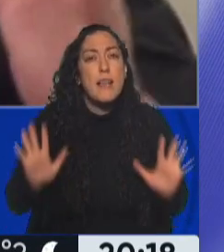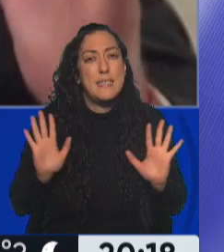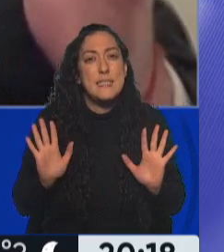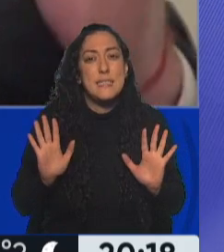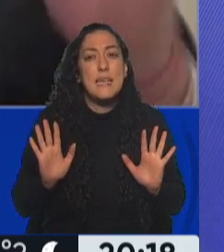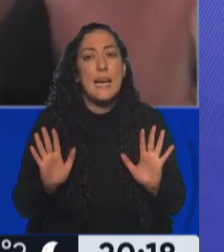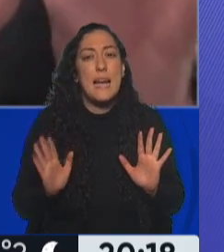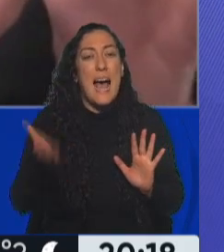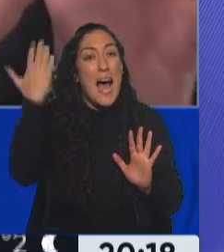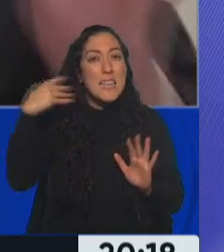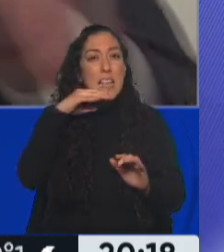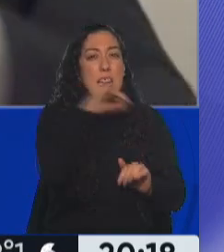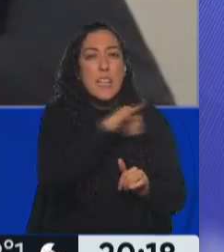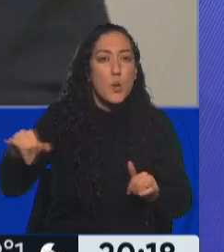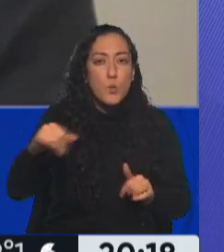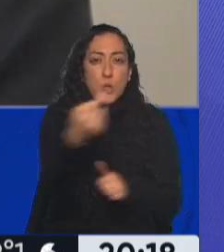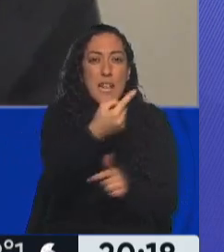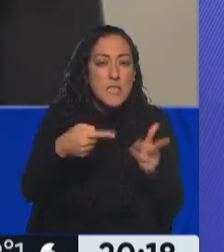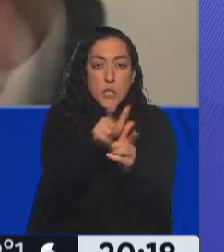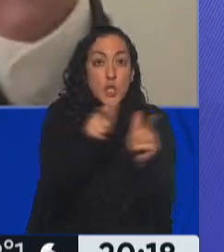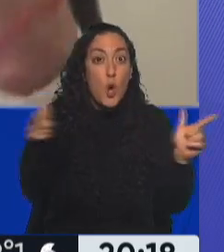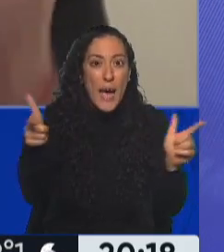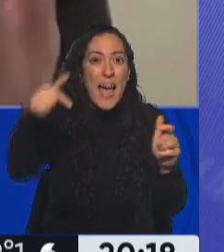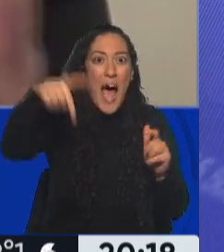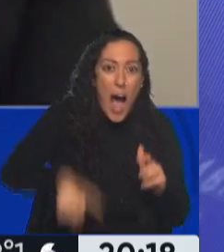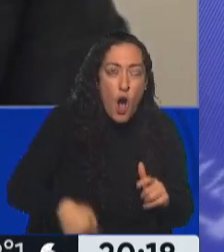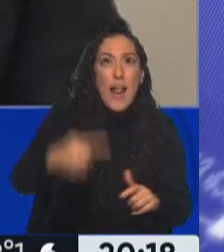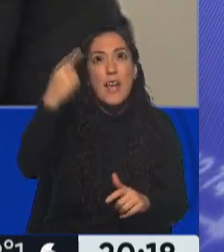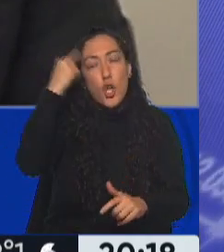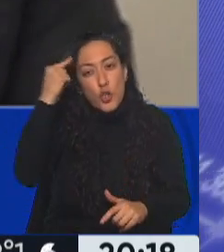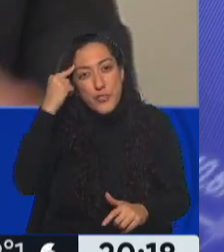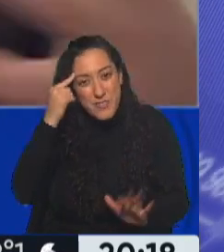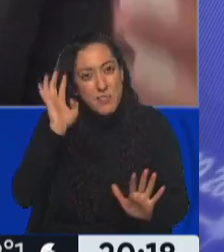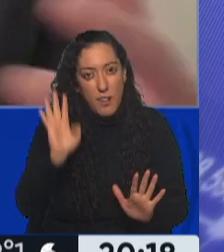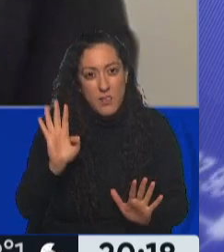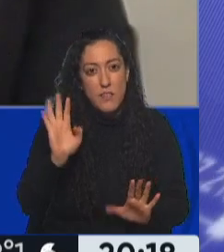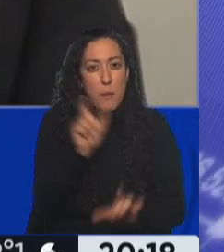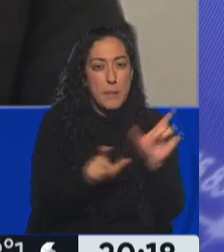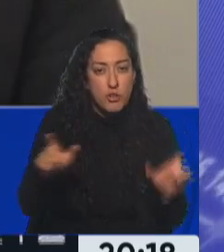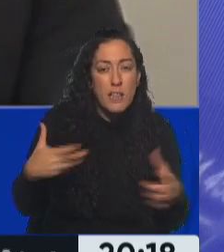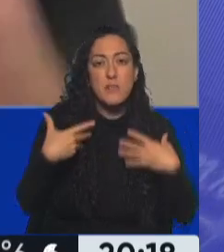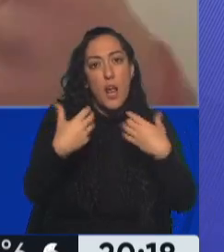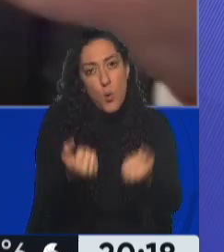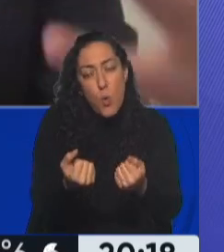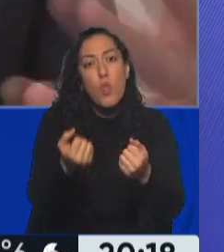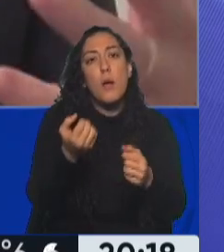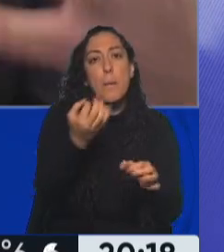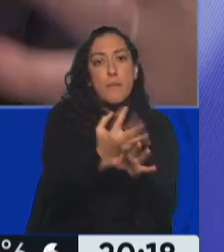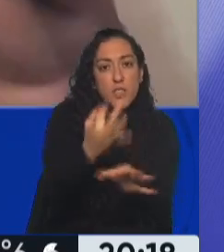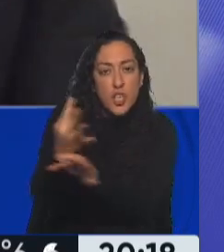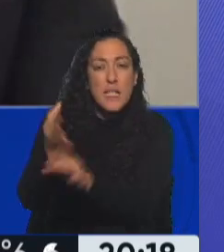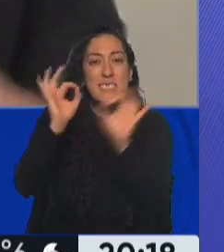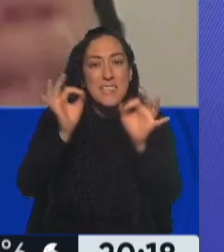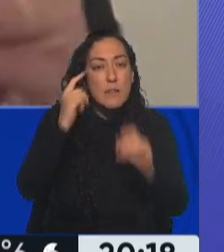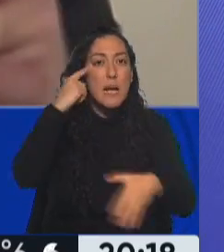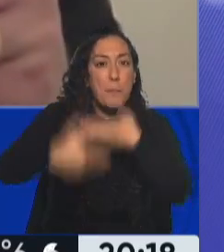quizás no se denunciaba tanto como se denuncia ahora. Ahora hay un poquito más de conciencia también por parte del personal de salud, un poco más de